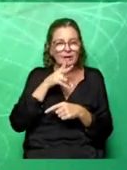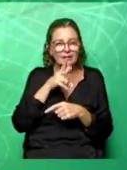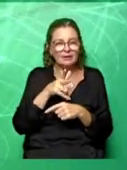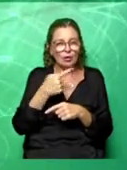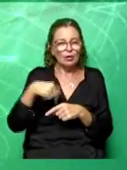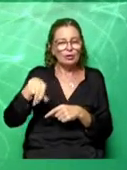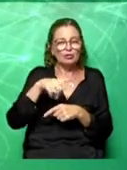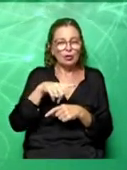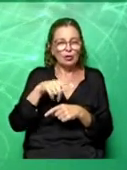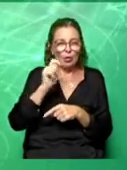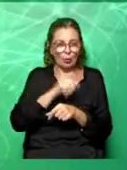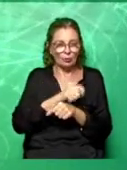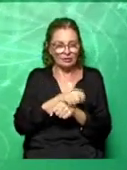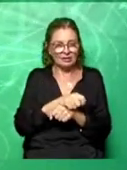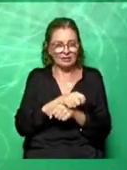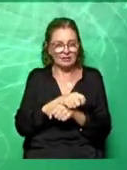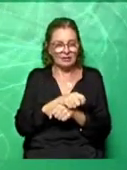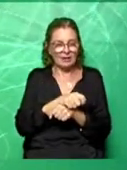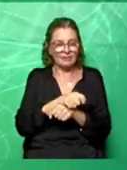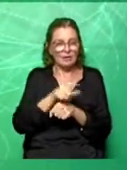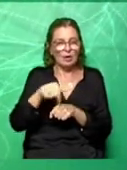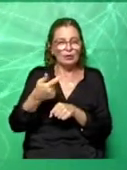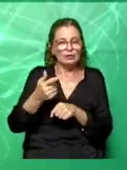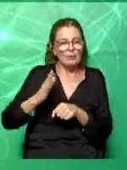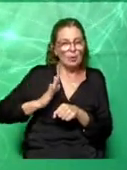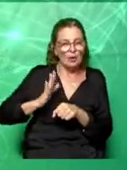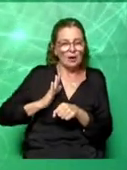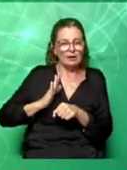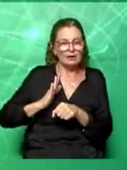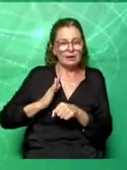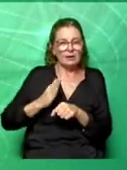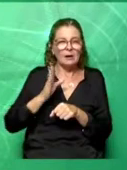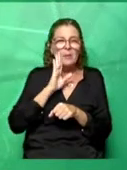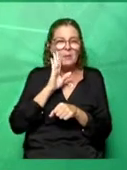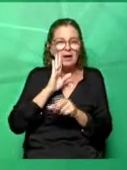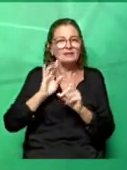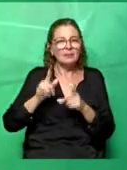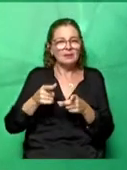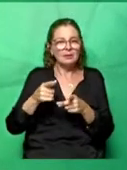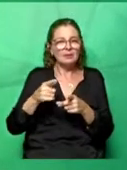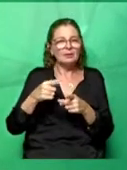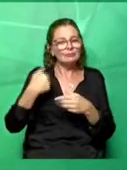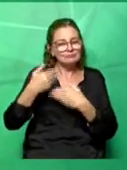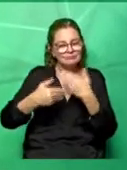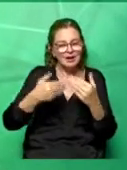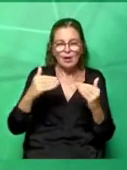resto de las otras chiquilinas, que las madres están pasando por todo lo que yo estoy pasando.